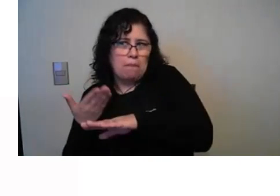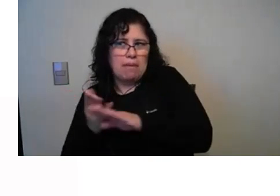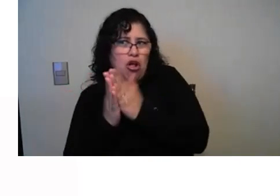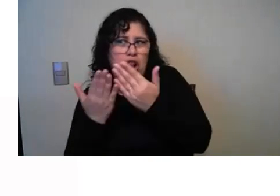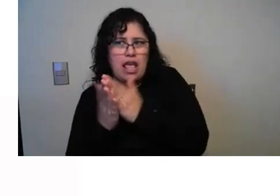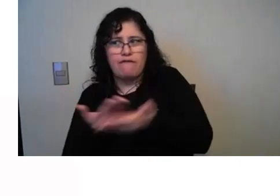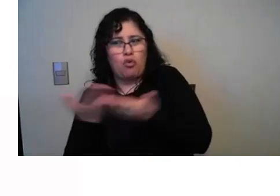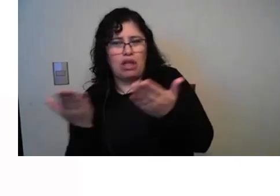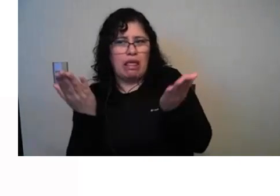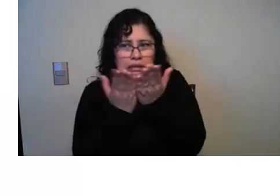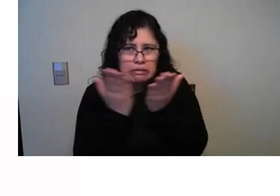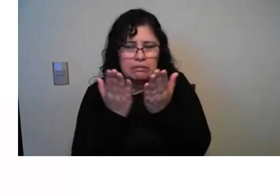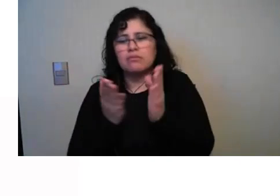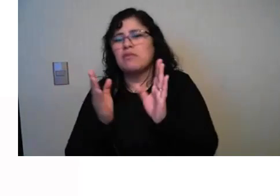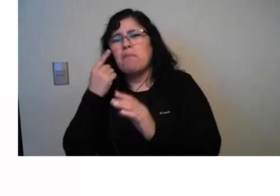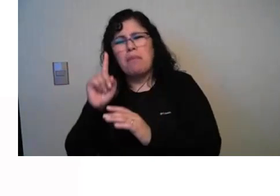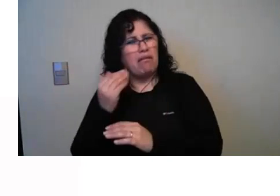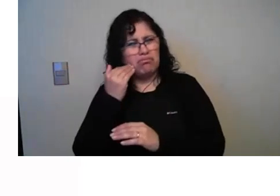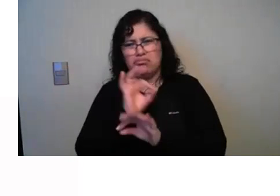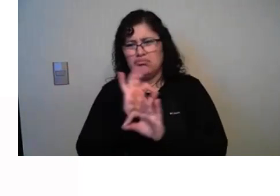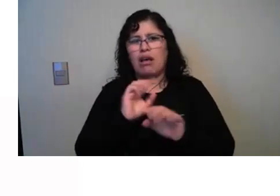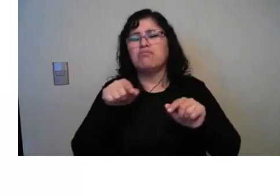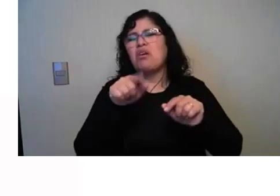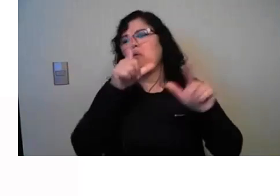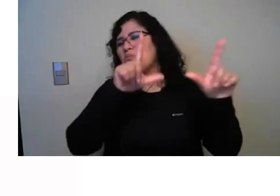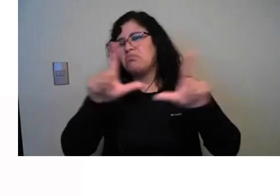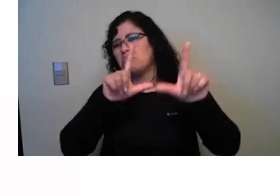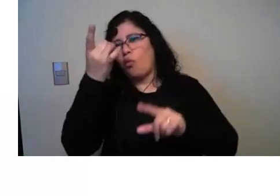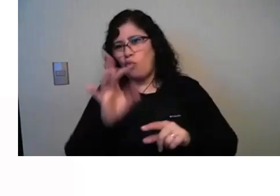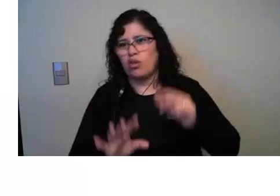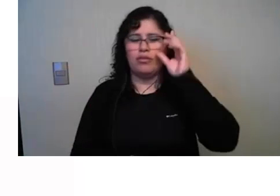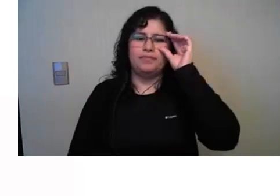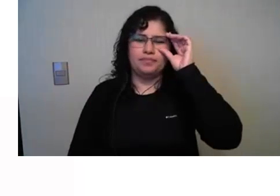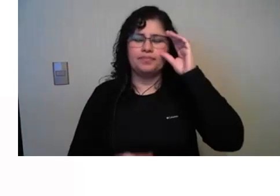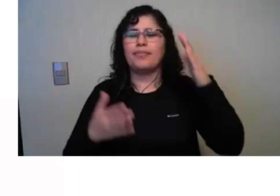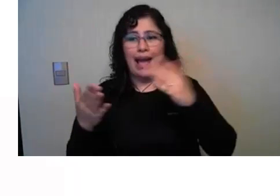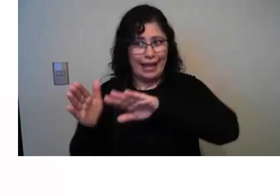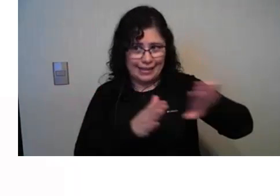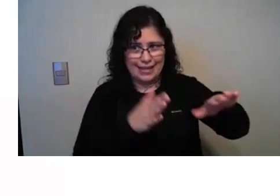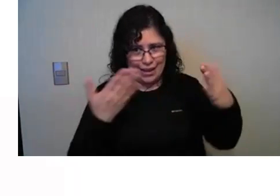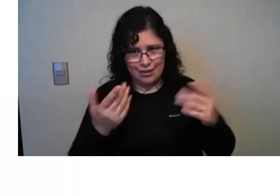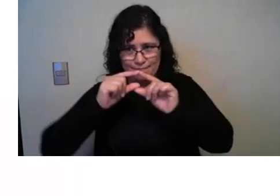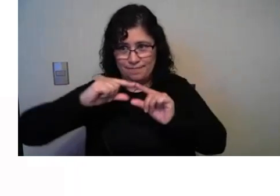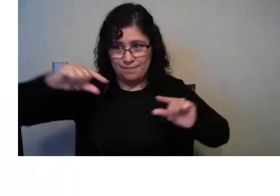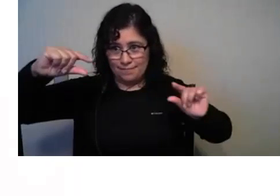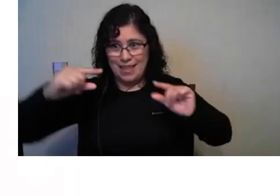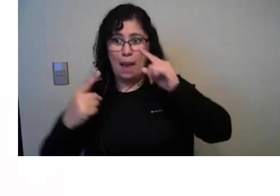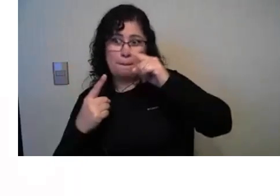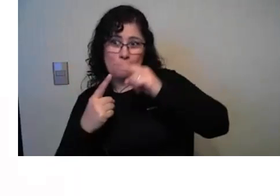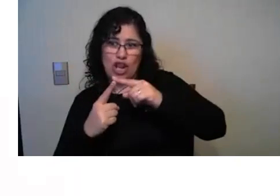tracto espinotalámico, que es el sistema anterolateral completo, ¿ya? Que habíamos mencionado que era este mismo que está